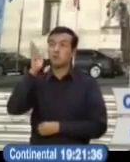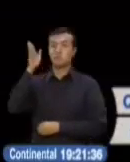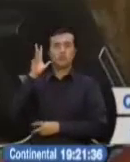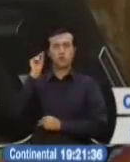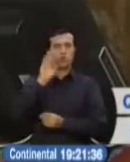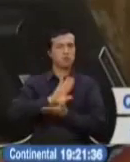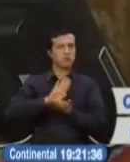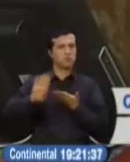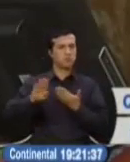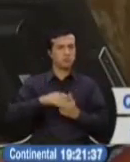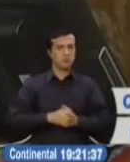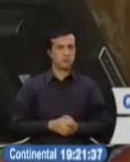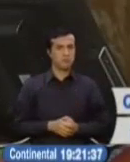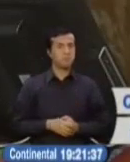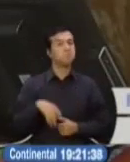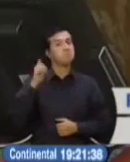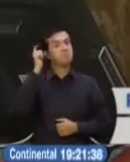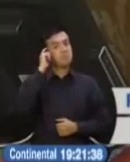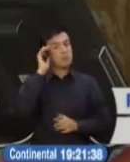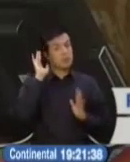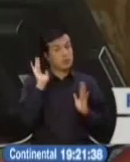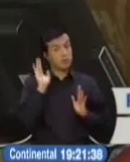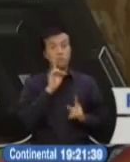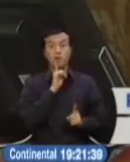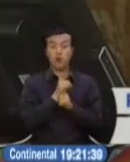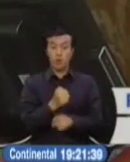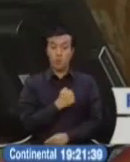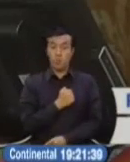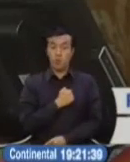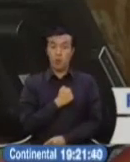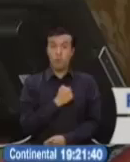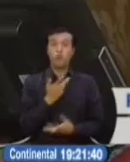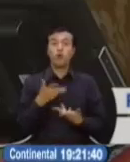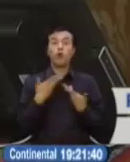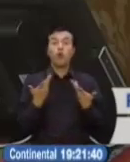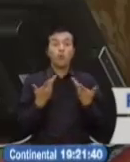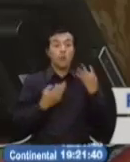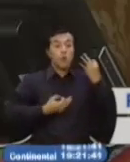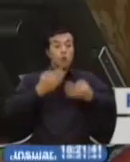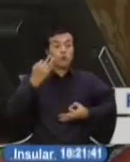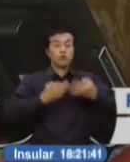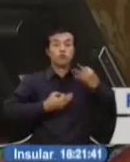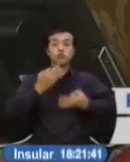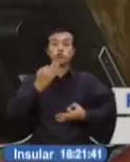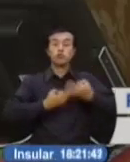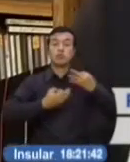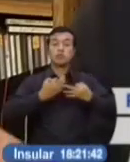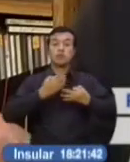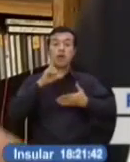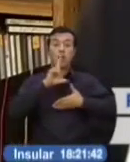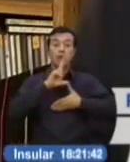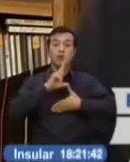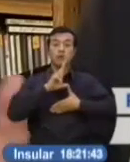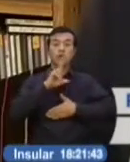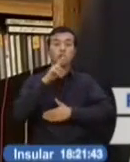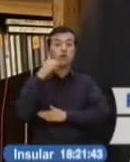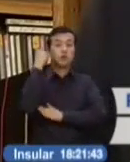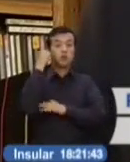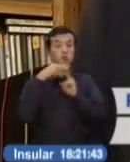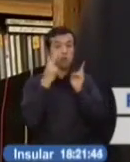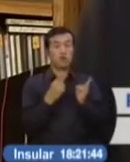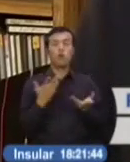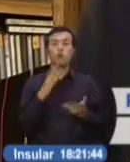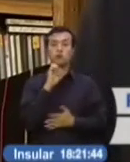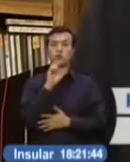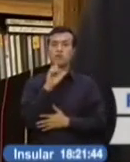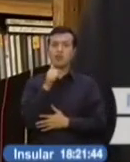añadió. Incluso tener nuestro propio sistema latinoamericano de derechos humanos. La CELAC surgió desde